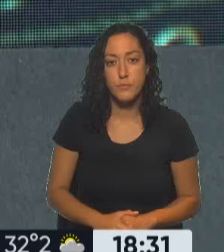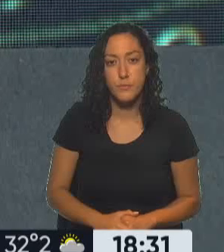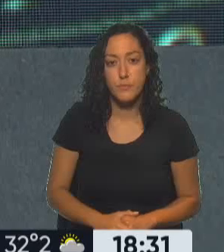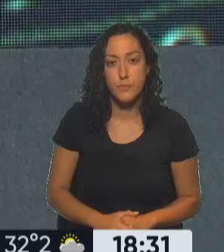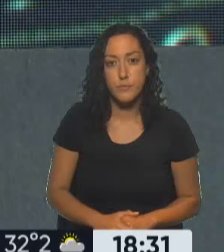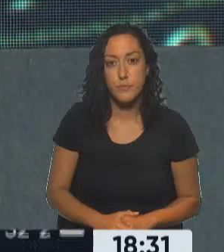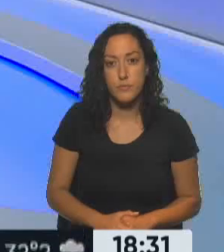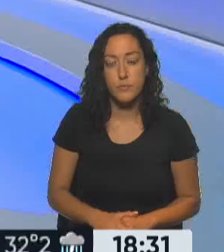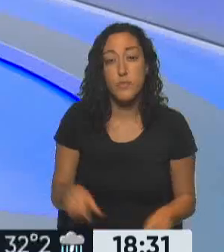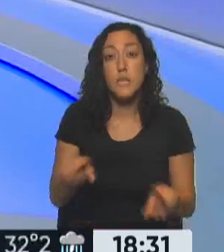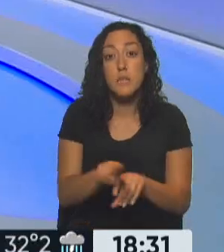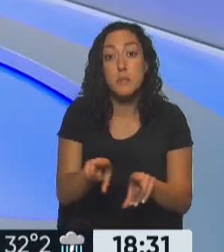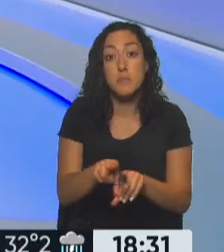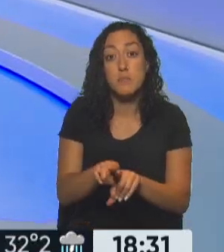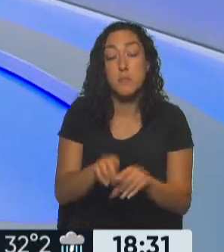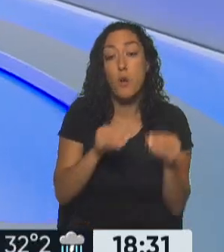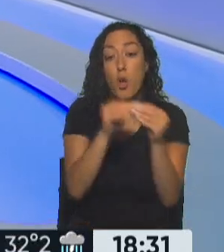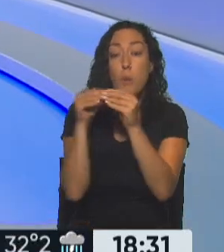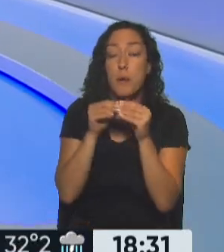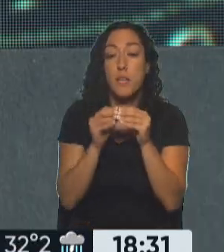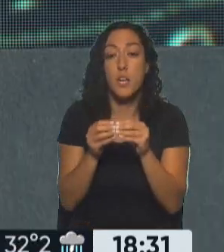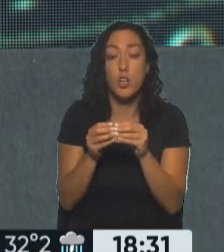remontaba también, lo escuchábamos con el resto de los compañeros,